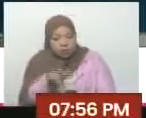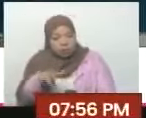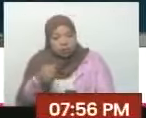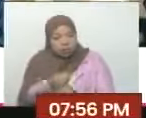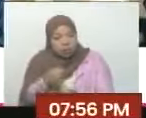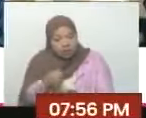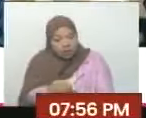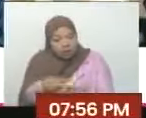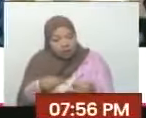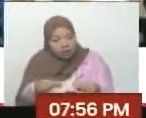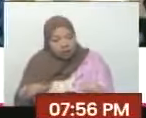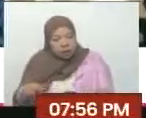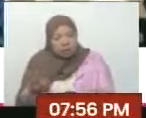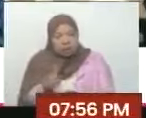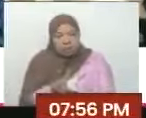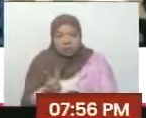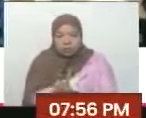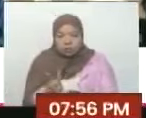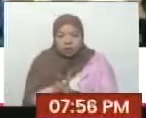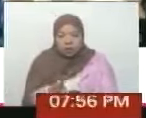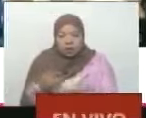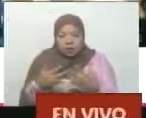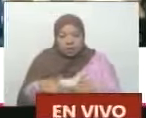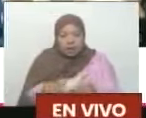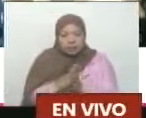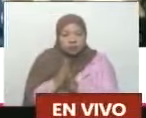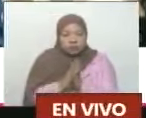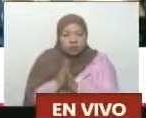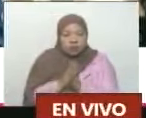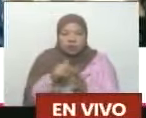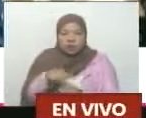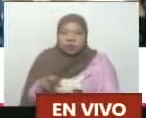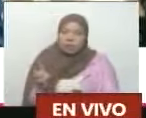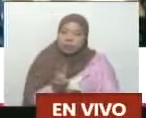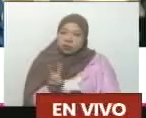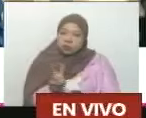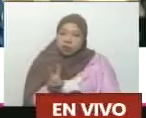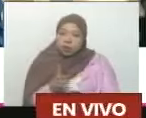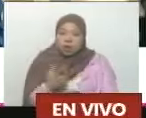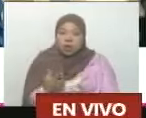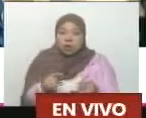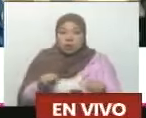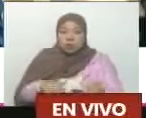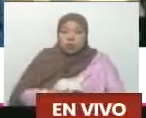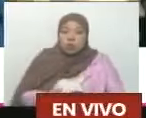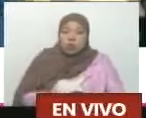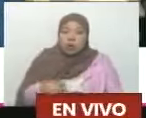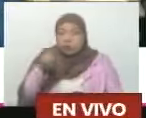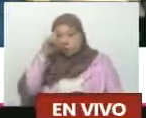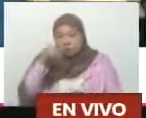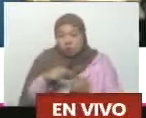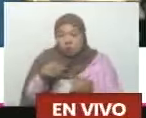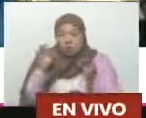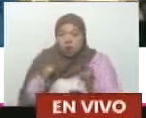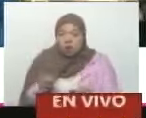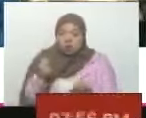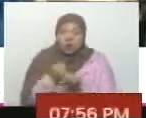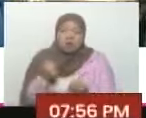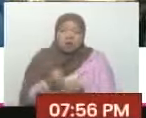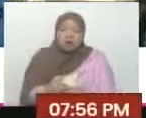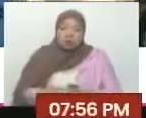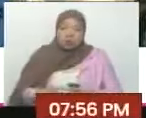daño. Nos hicieron sufrir, nos hicieron pasar roncha, pero al final nos hicieron un bien porque nos obligaron a trabajar